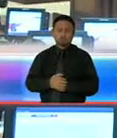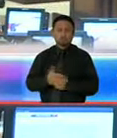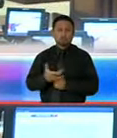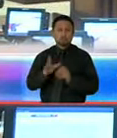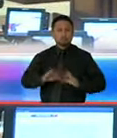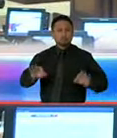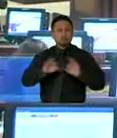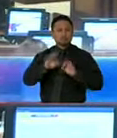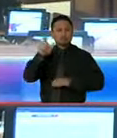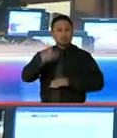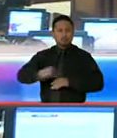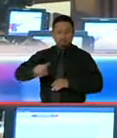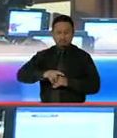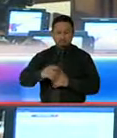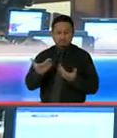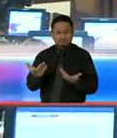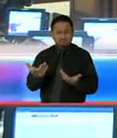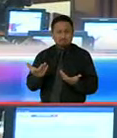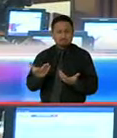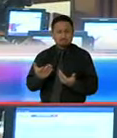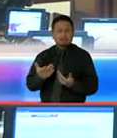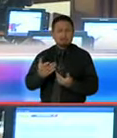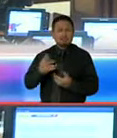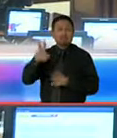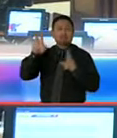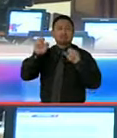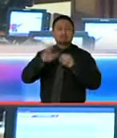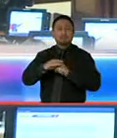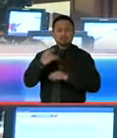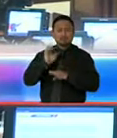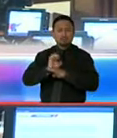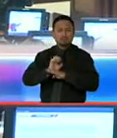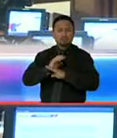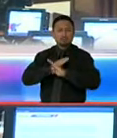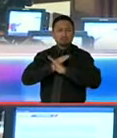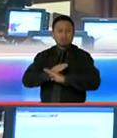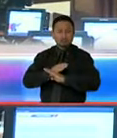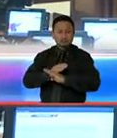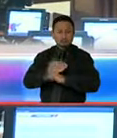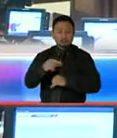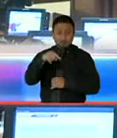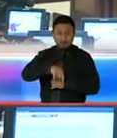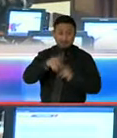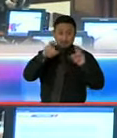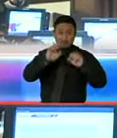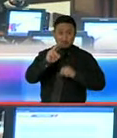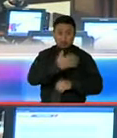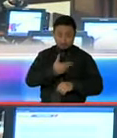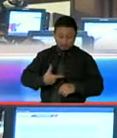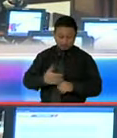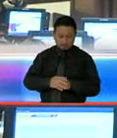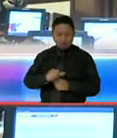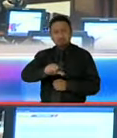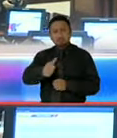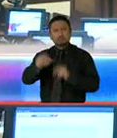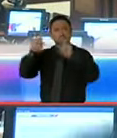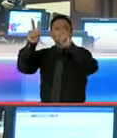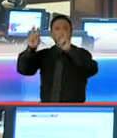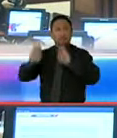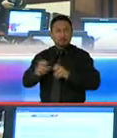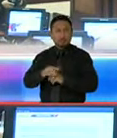los ecuatorianos en general sobre la defensa que nuestro país ha tenido, no solamente en este caso, sino en muchísimos casos